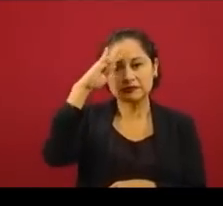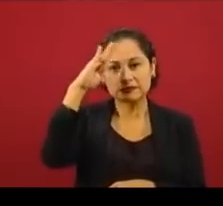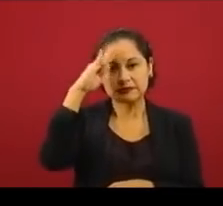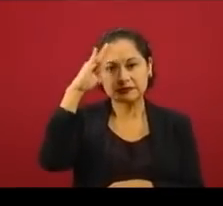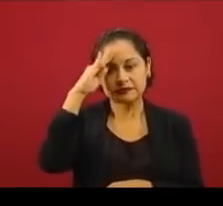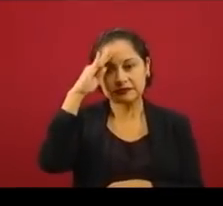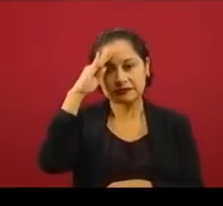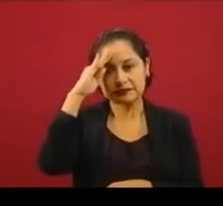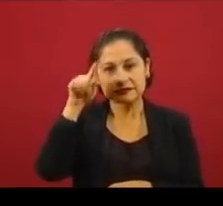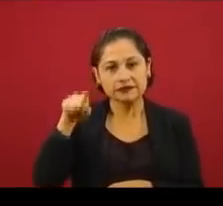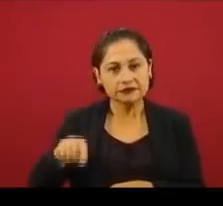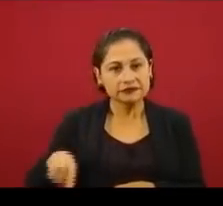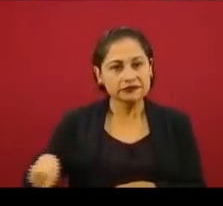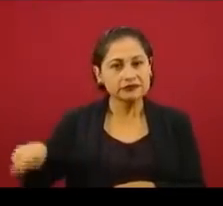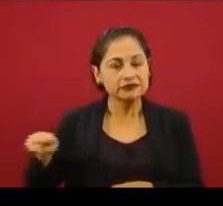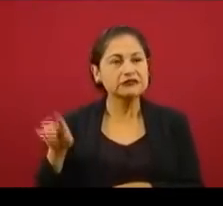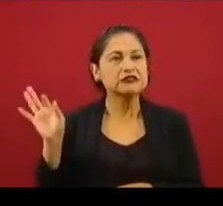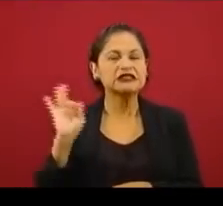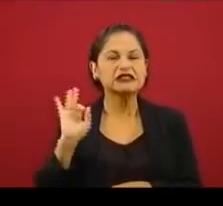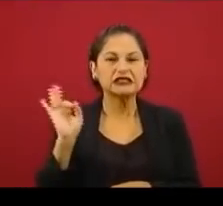para seguir.